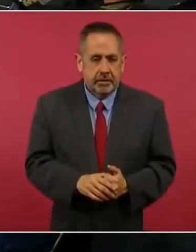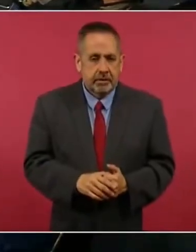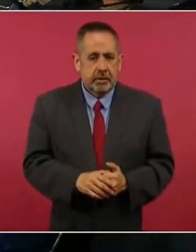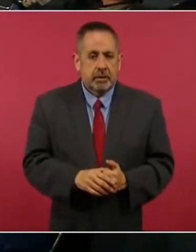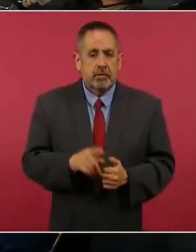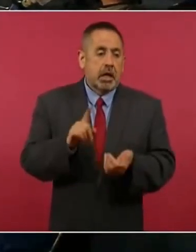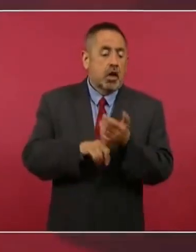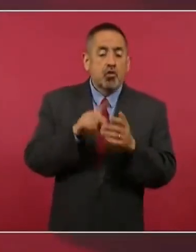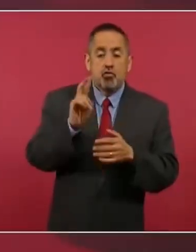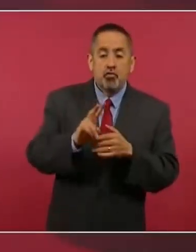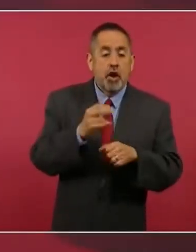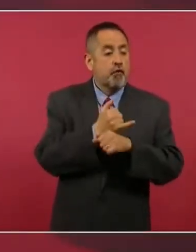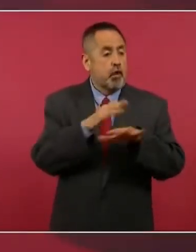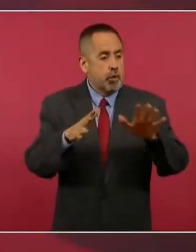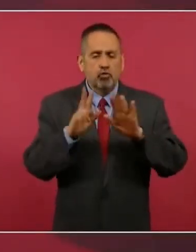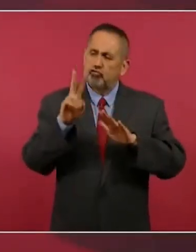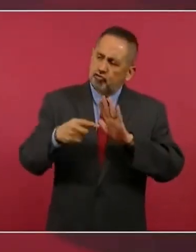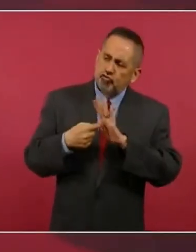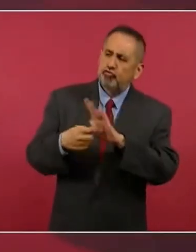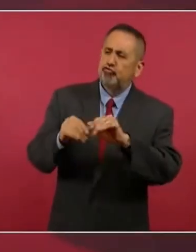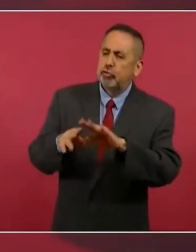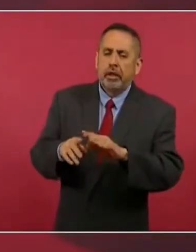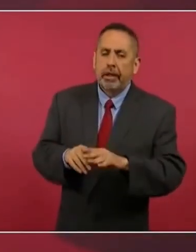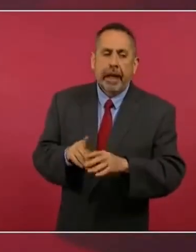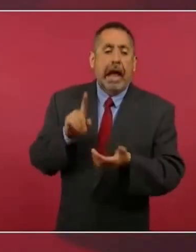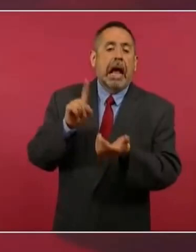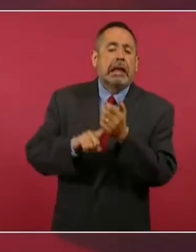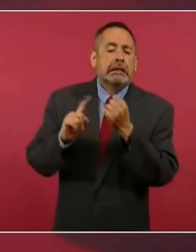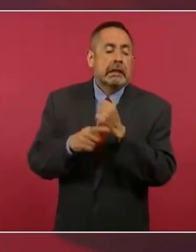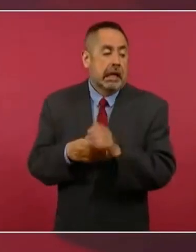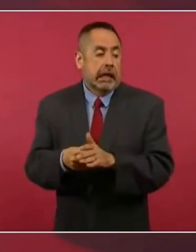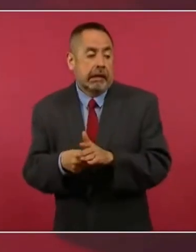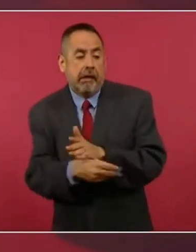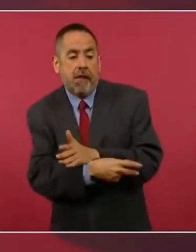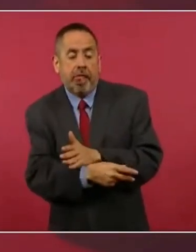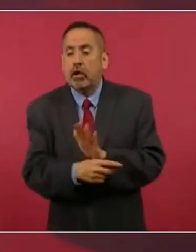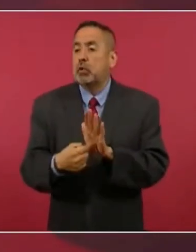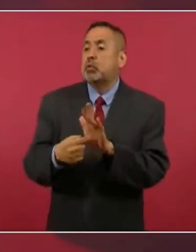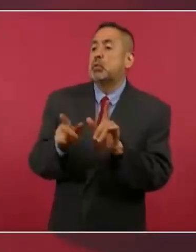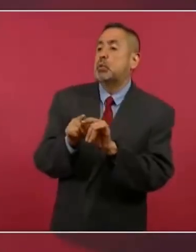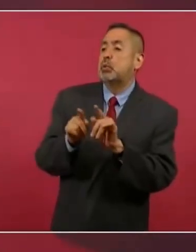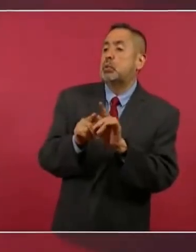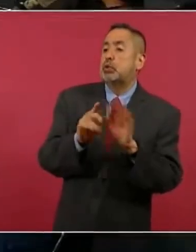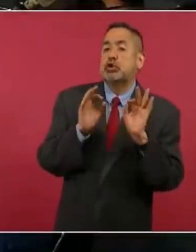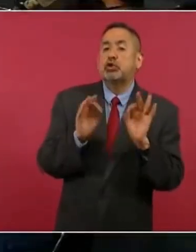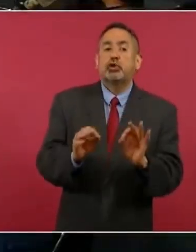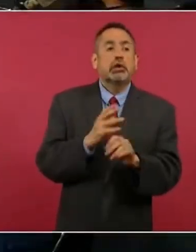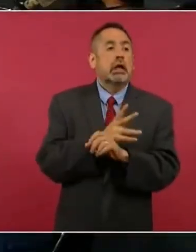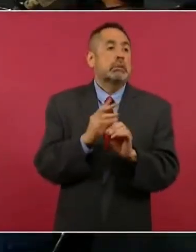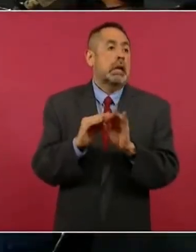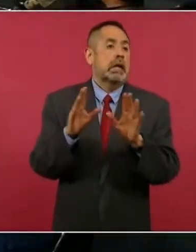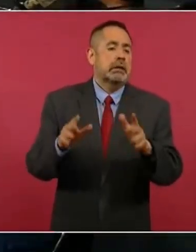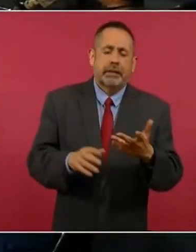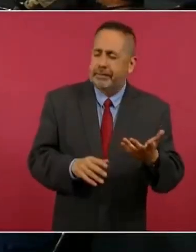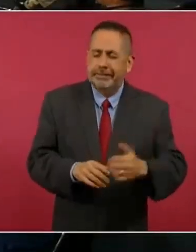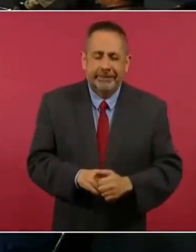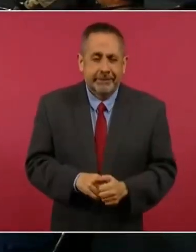el ocultamiento de información, y por eso se necesitaba la transparencia, que en